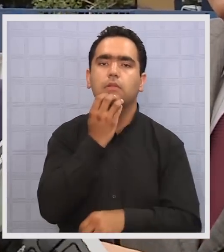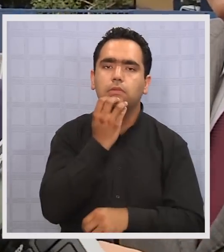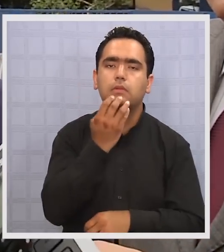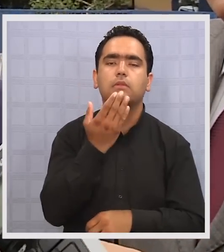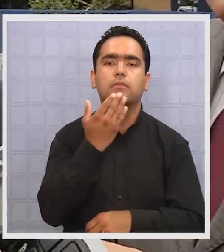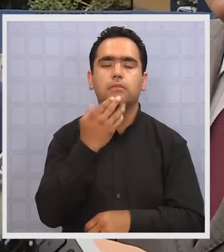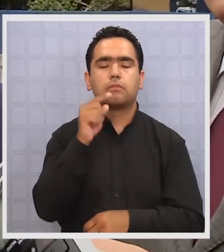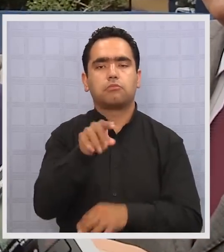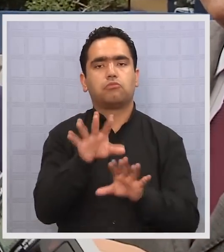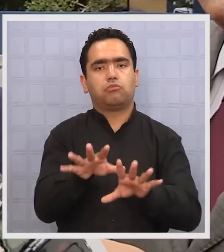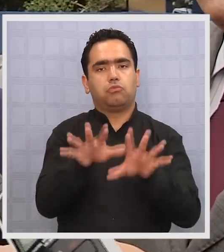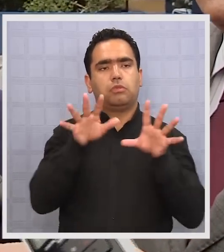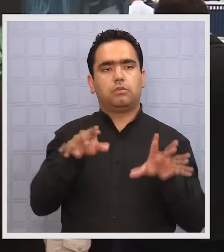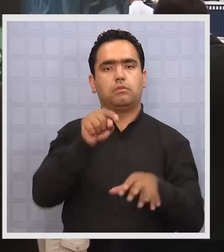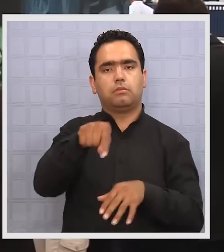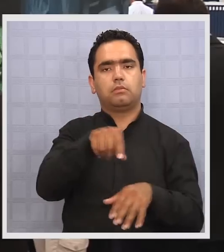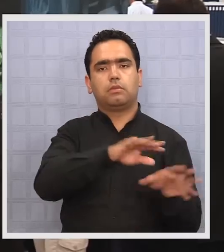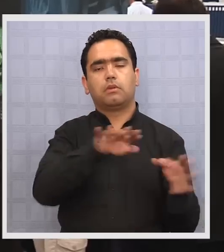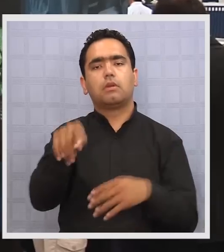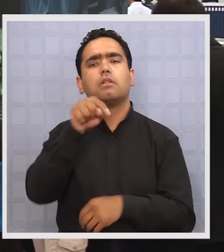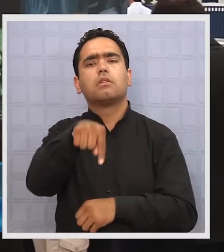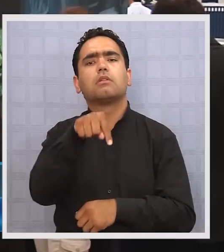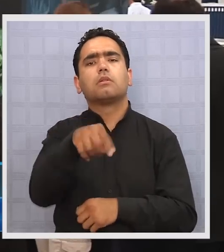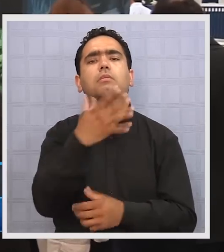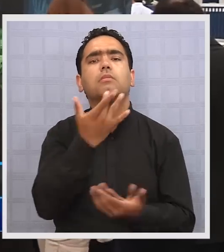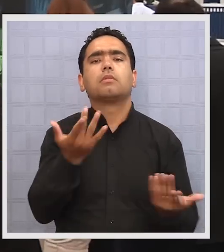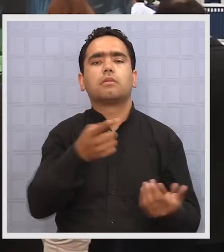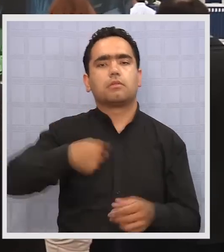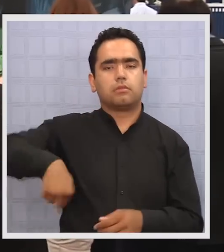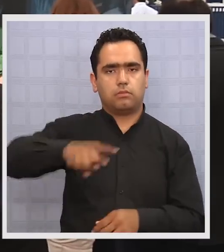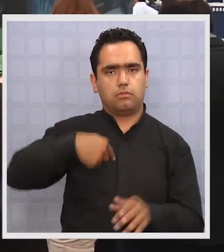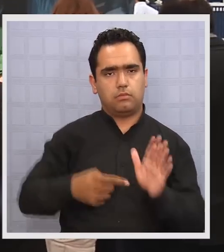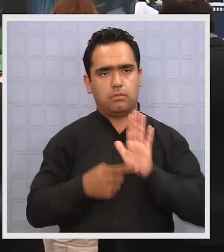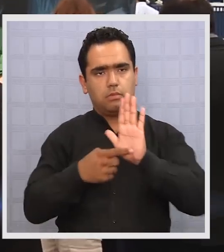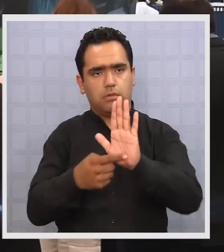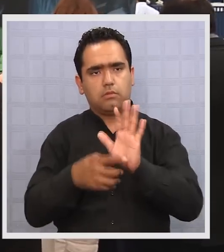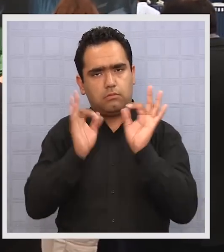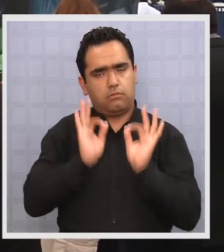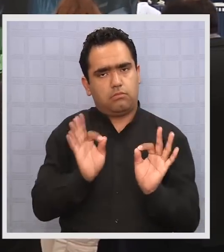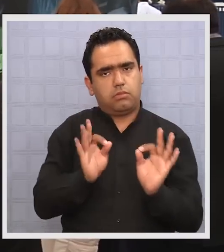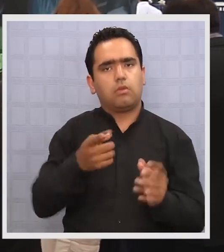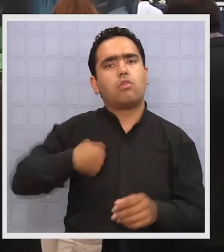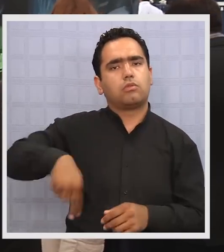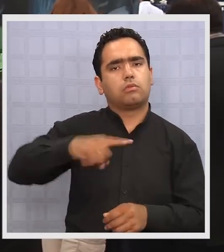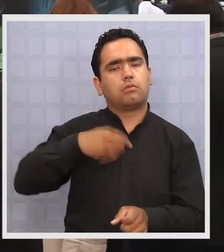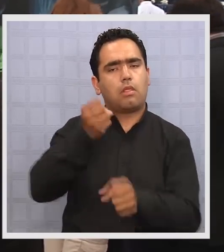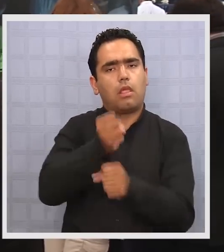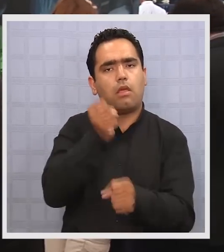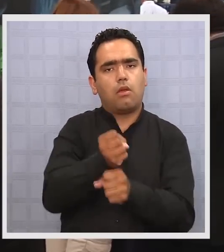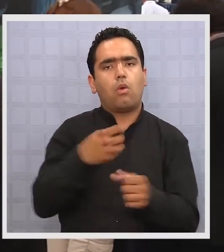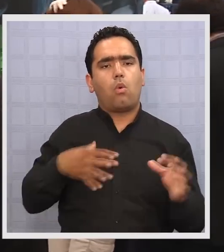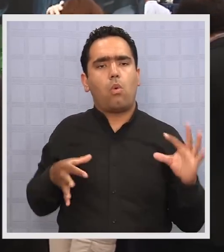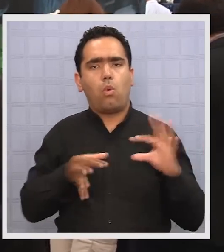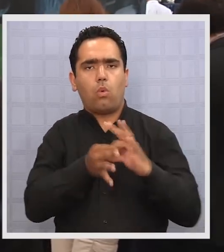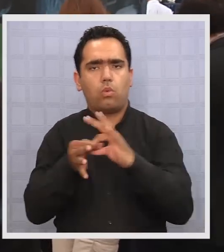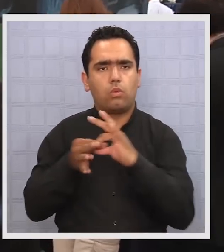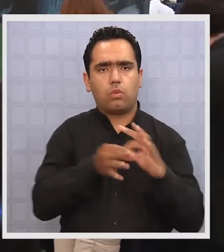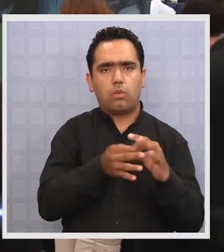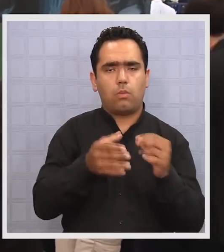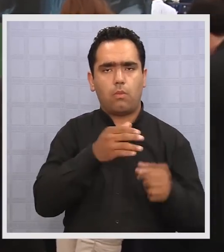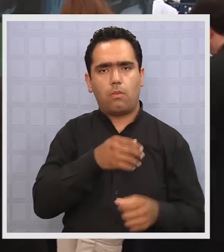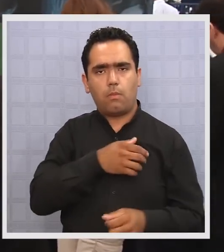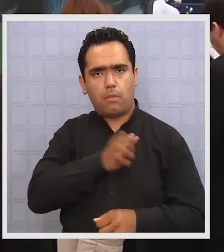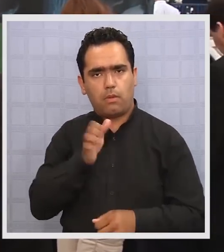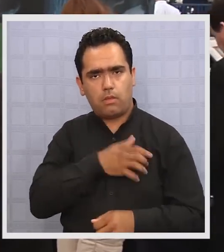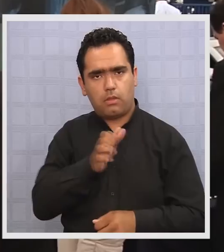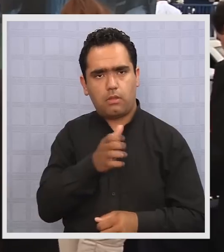más el resultado. Este es el hecho de que nosotros demostremos que efectivamente estamos trabajando junto con la Policía de Investigaciones